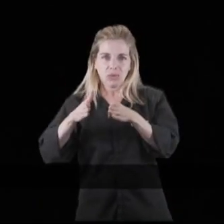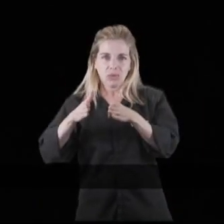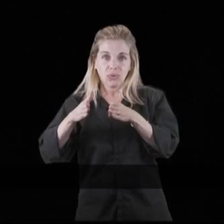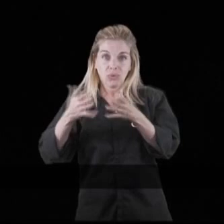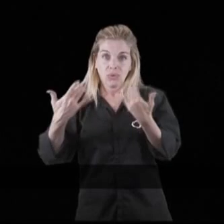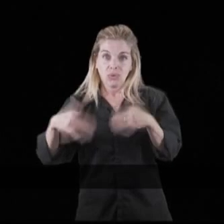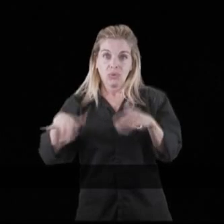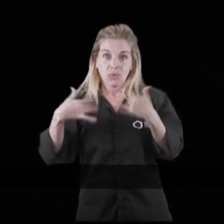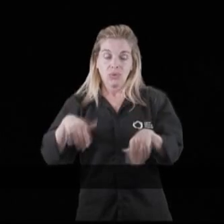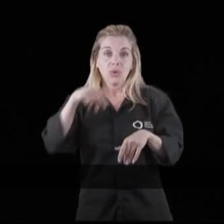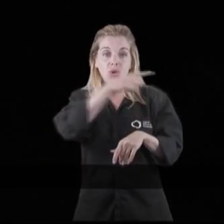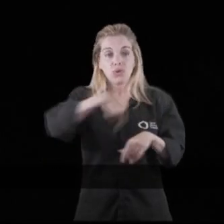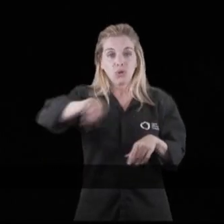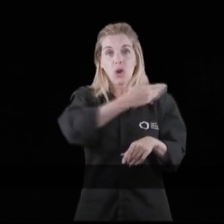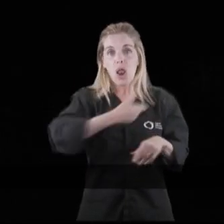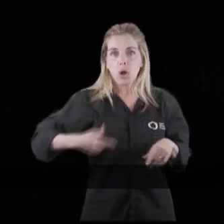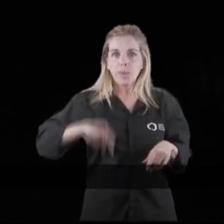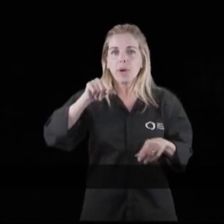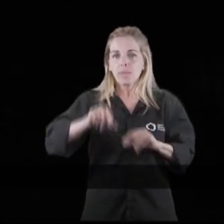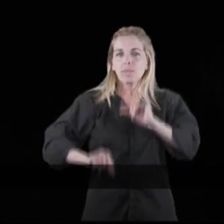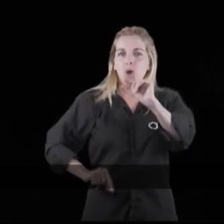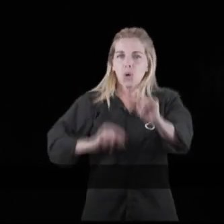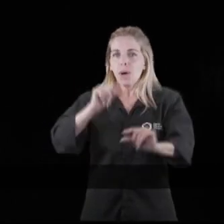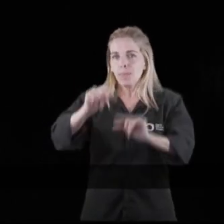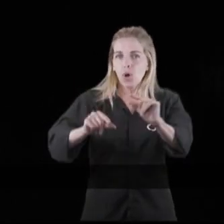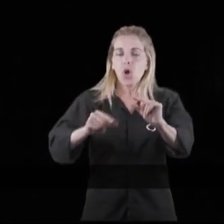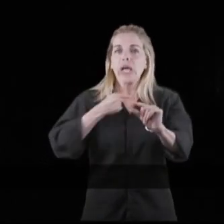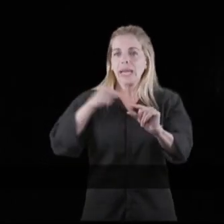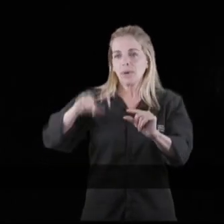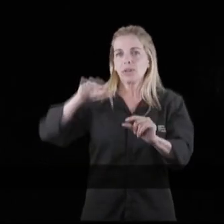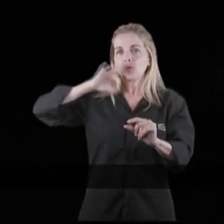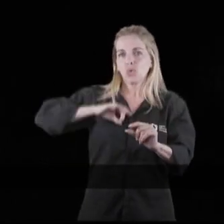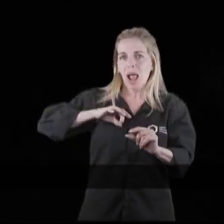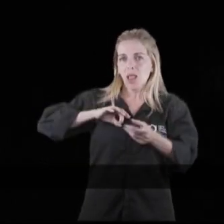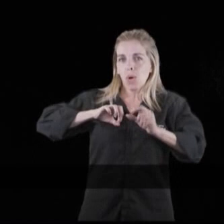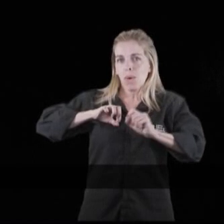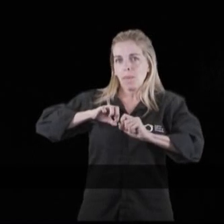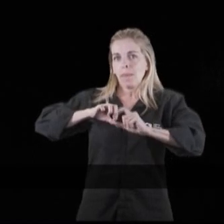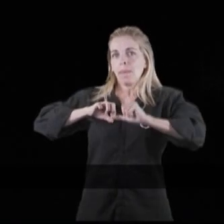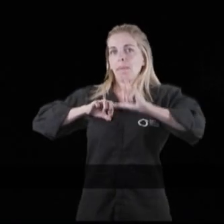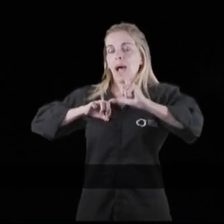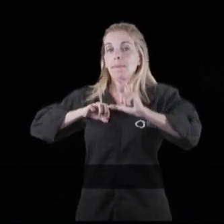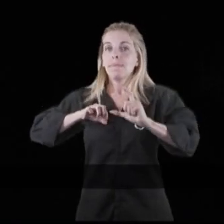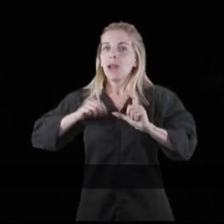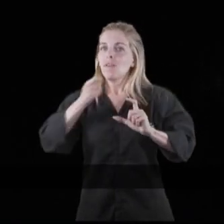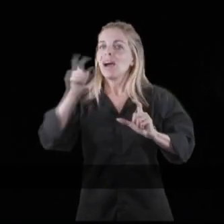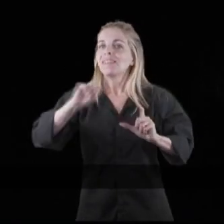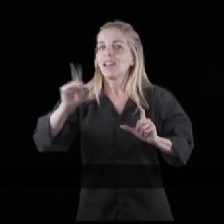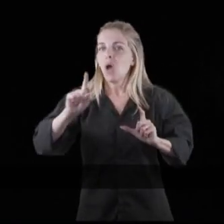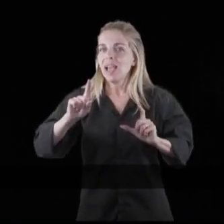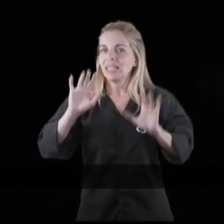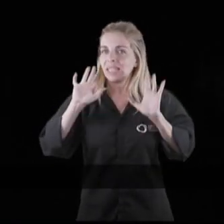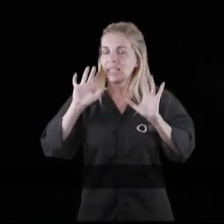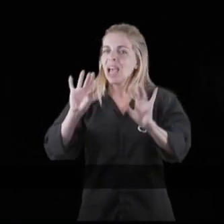Nosotros estamos reconstruyendo paulatinamente ese salario real, pero da mucho trabajo. Y da